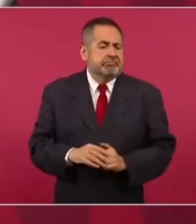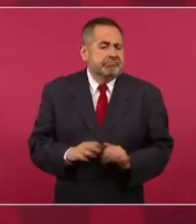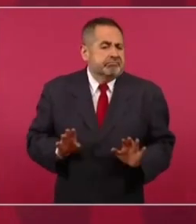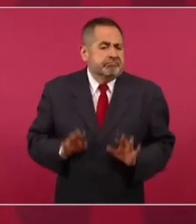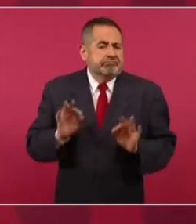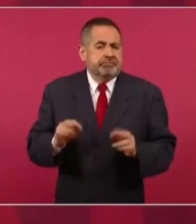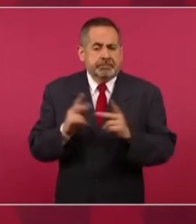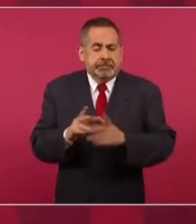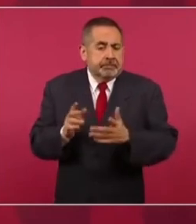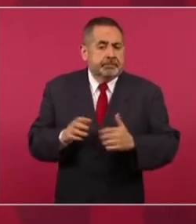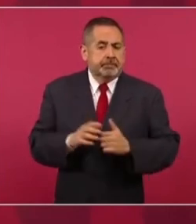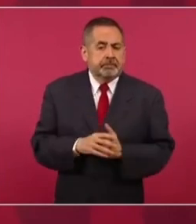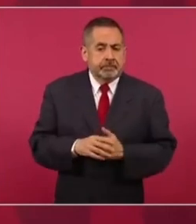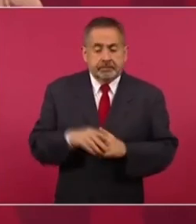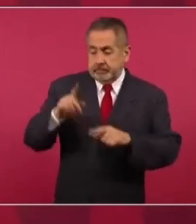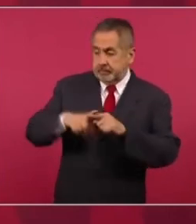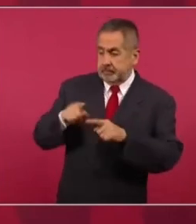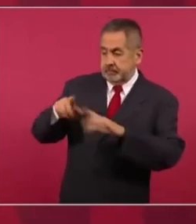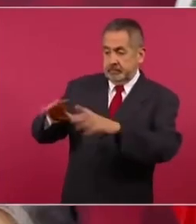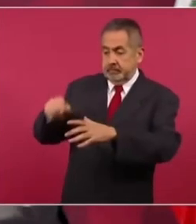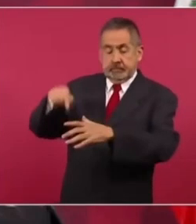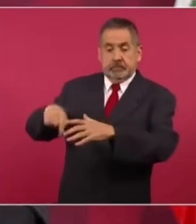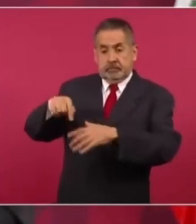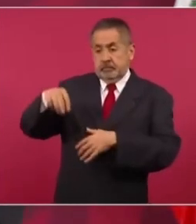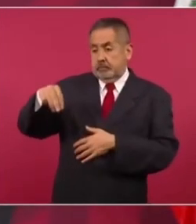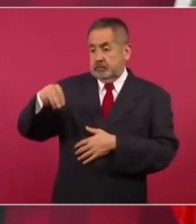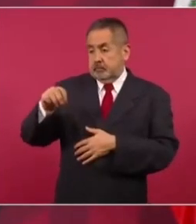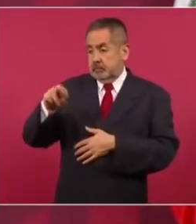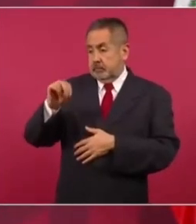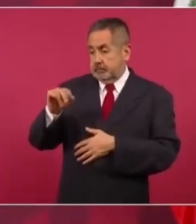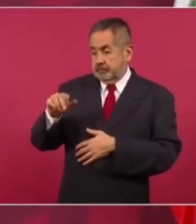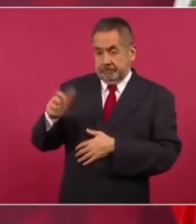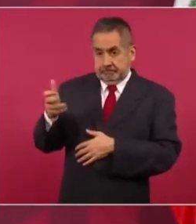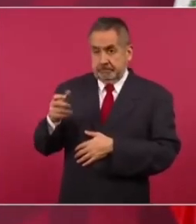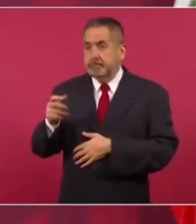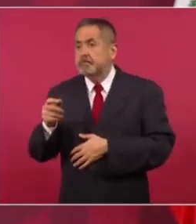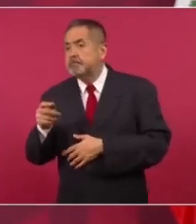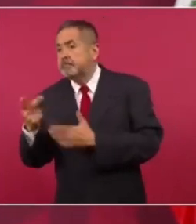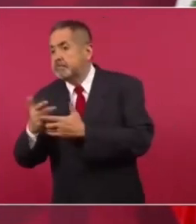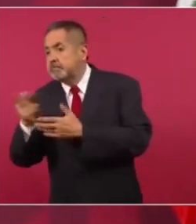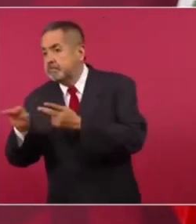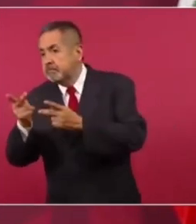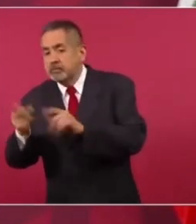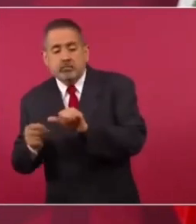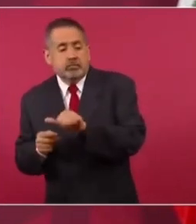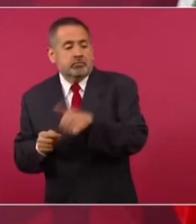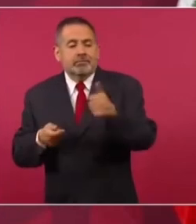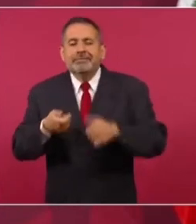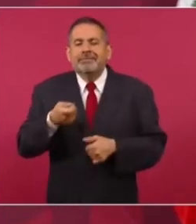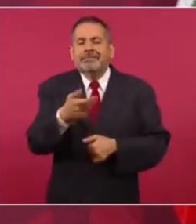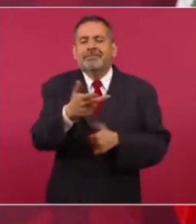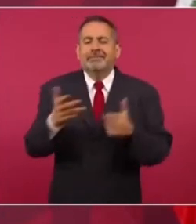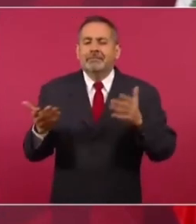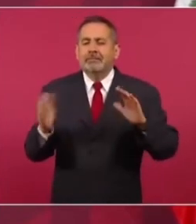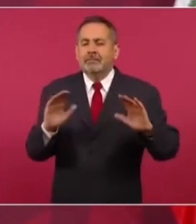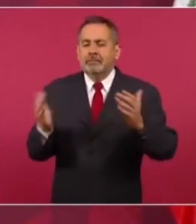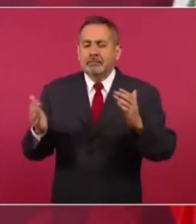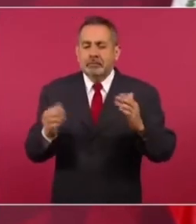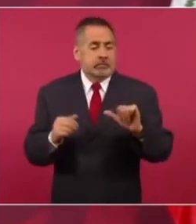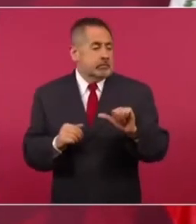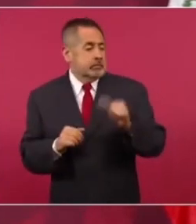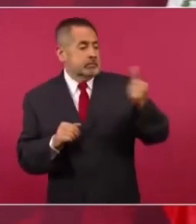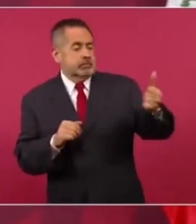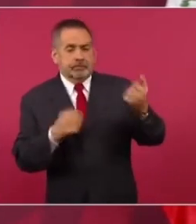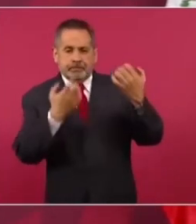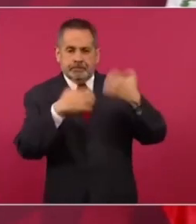La que hace Morena y las espejos que se hacen con otras